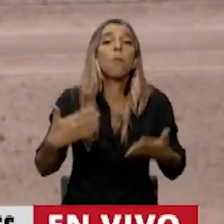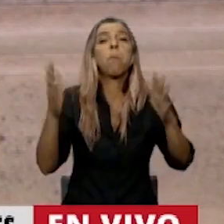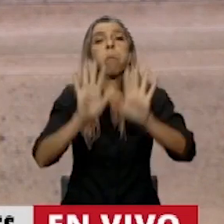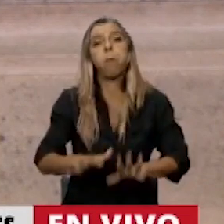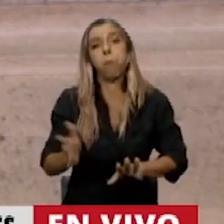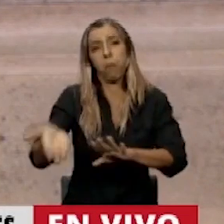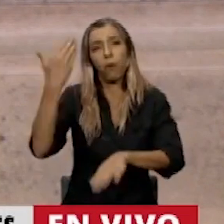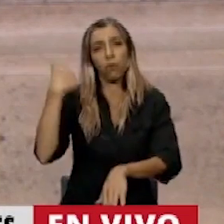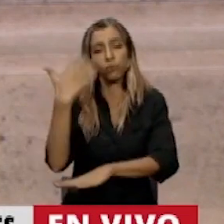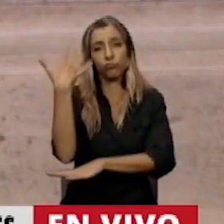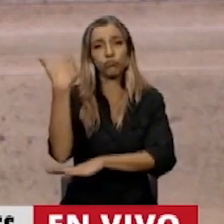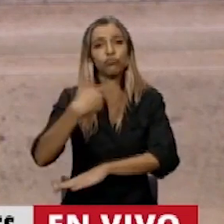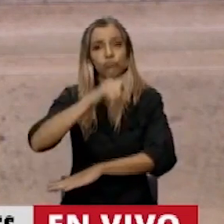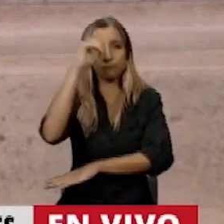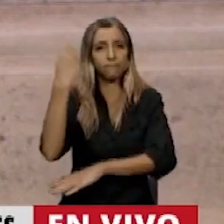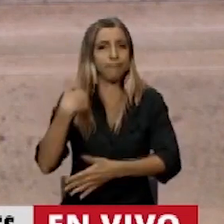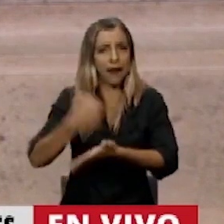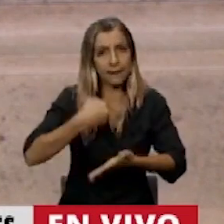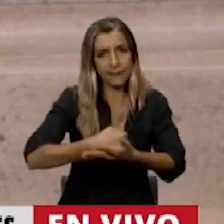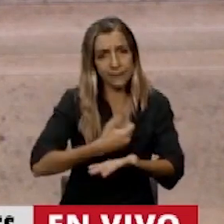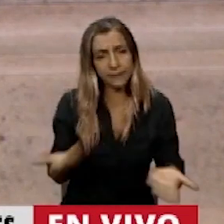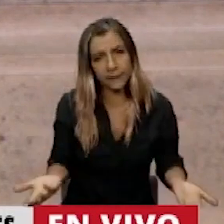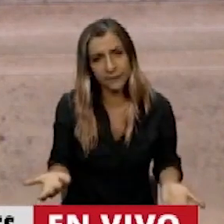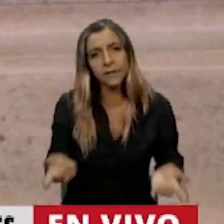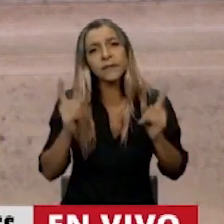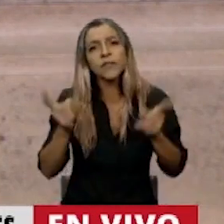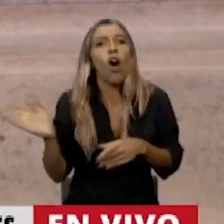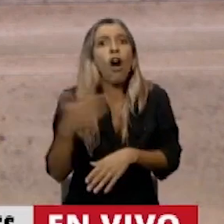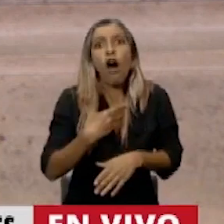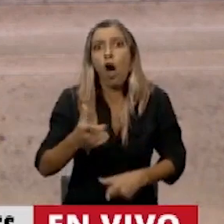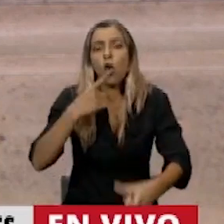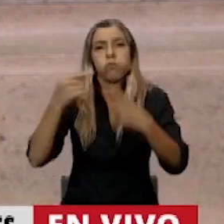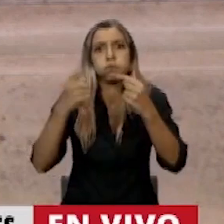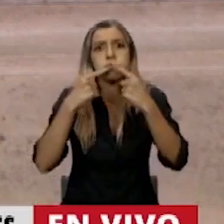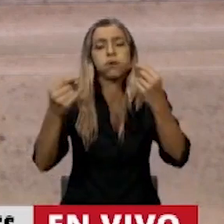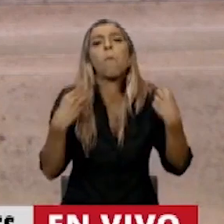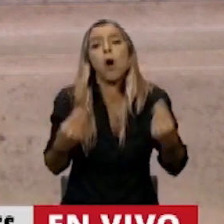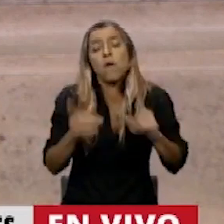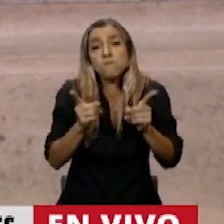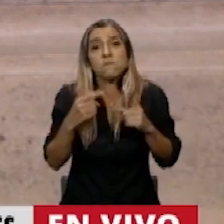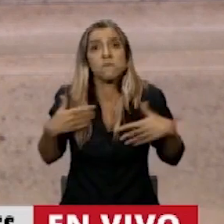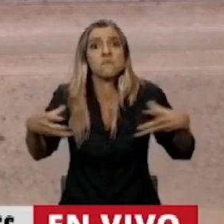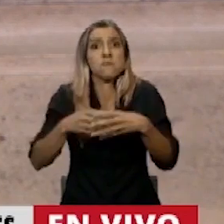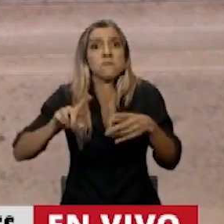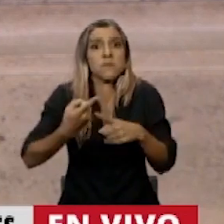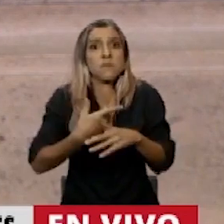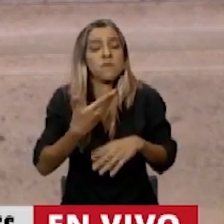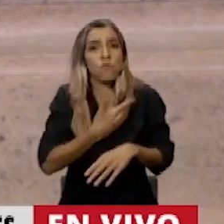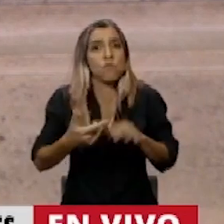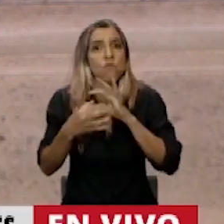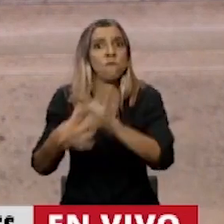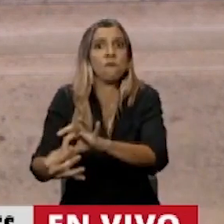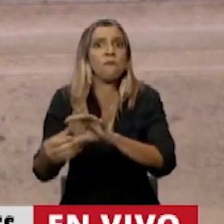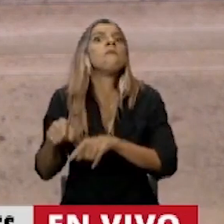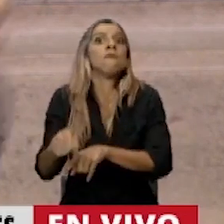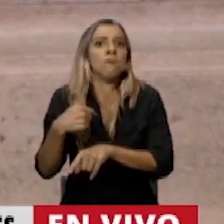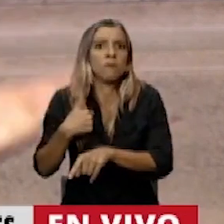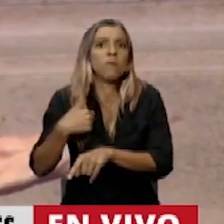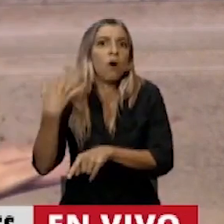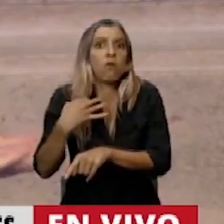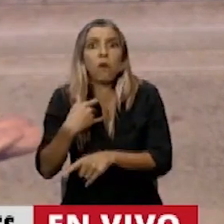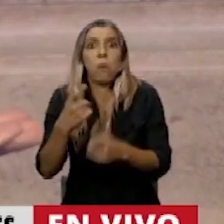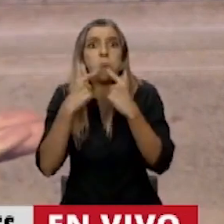No, también se expresan porque los propios sectores del oficialismo tienen que salir a criticar las políticas